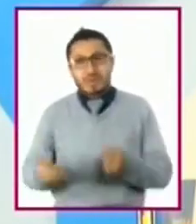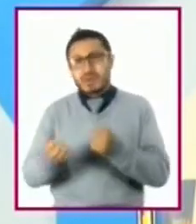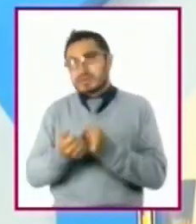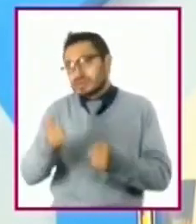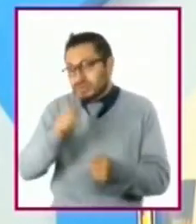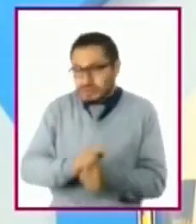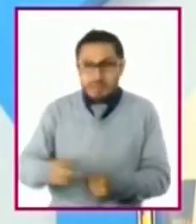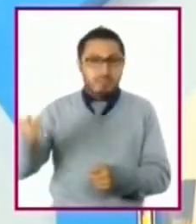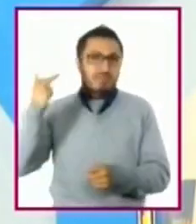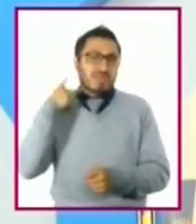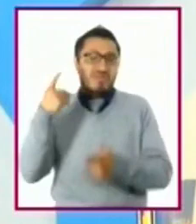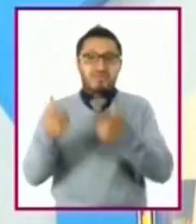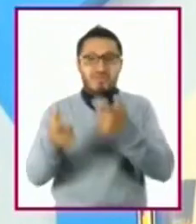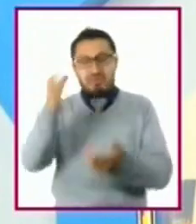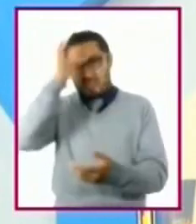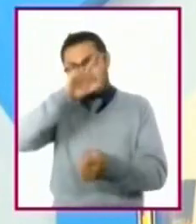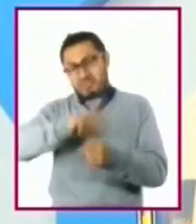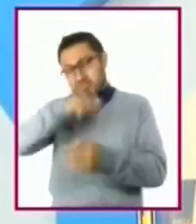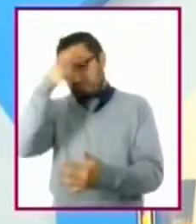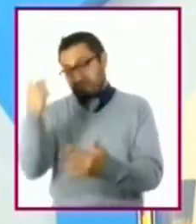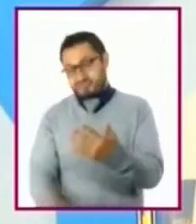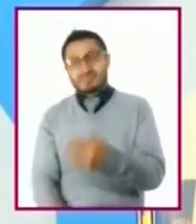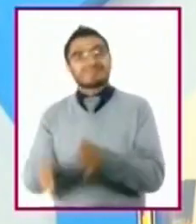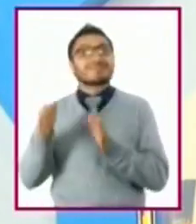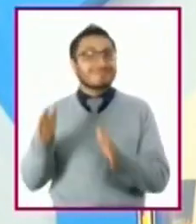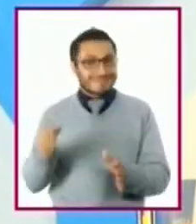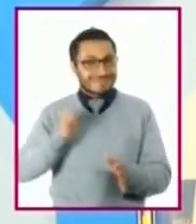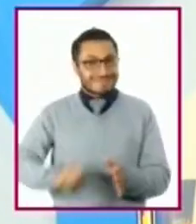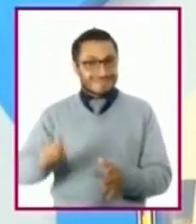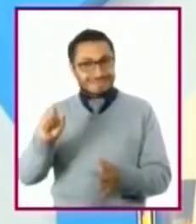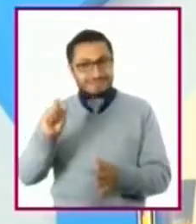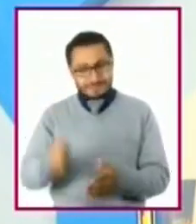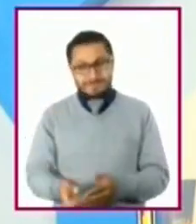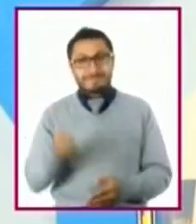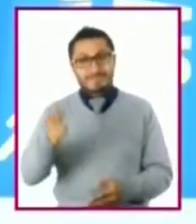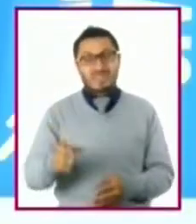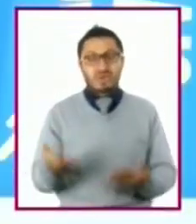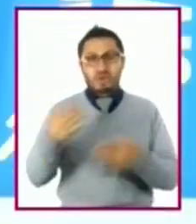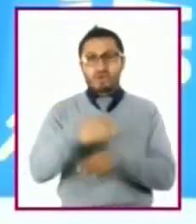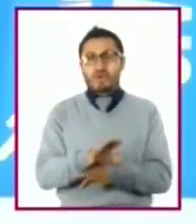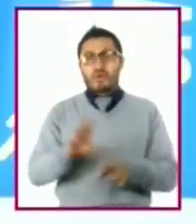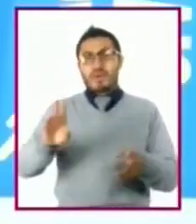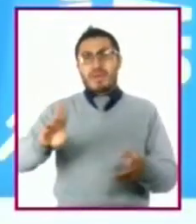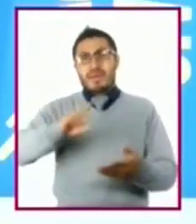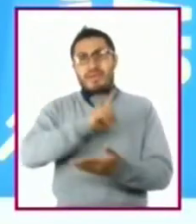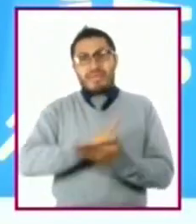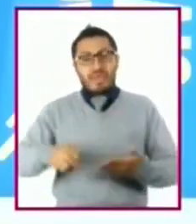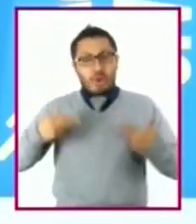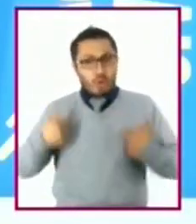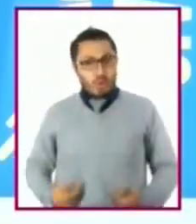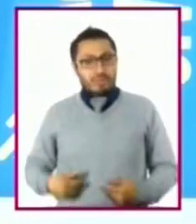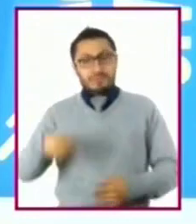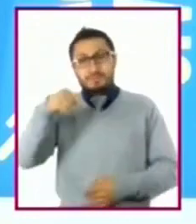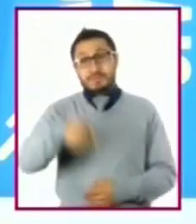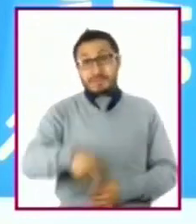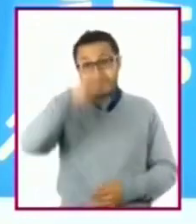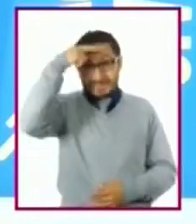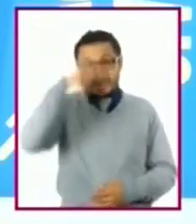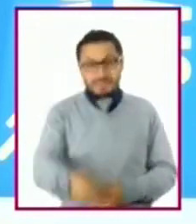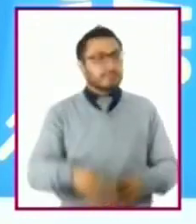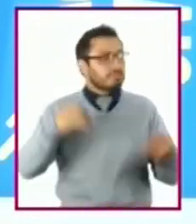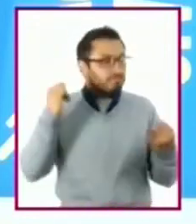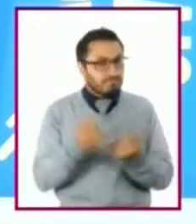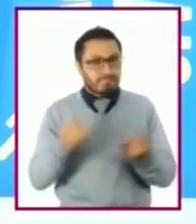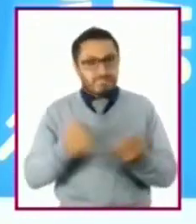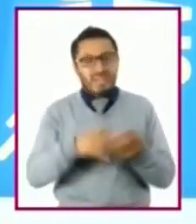culturales. Todos ellos regidos bajo los preceptos de los derechos humanos. En el caso de México, también a través de